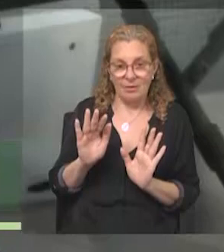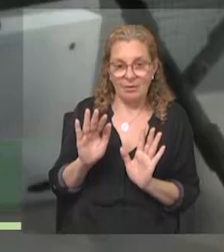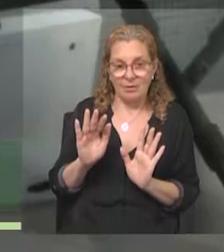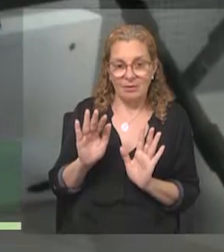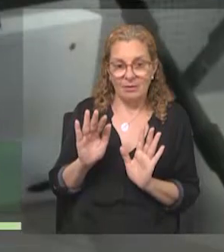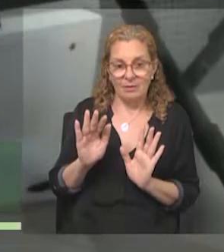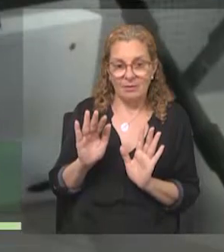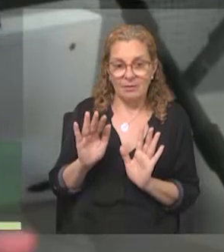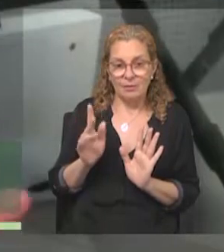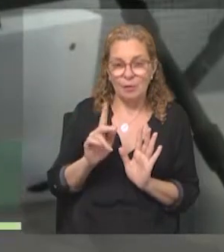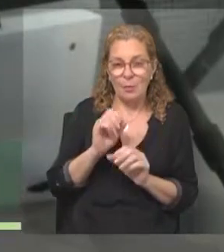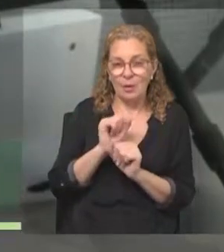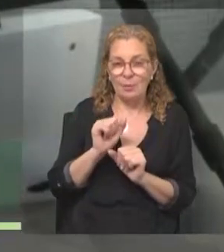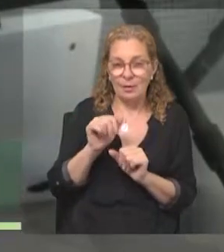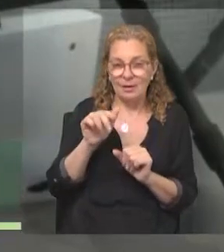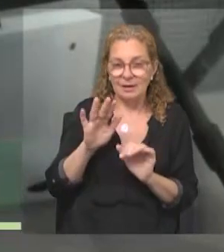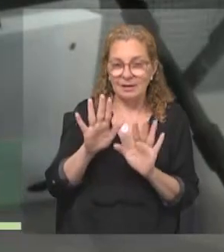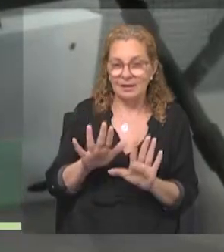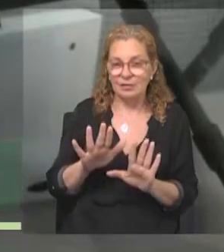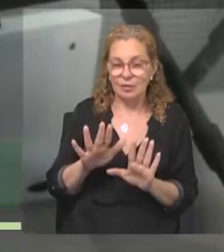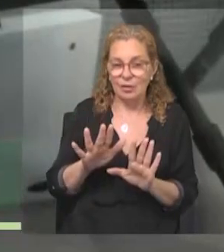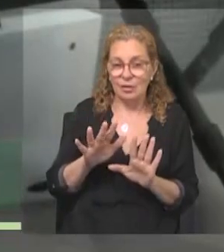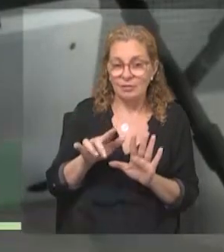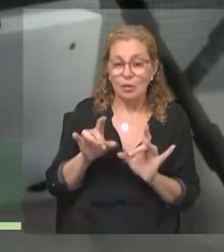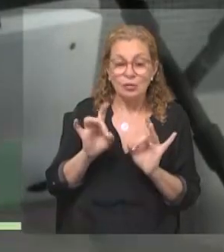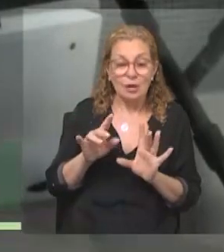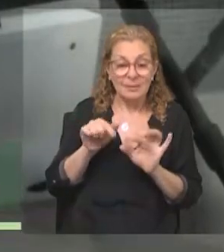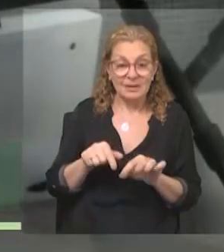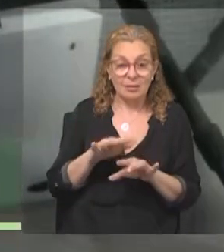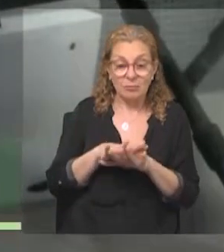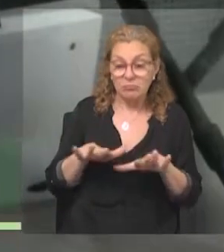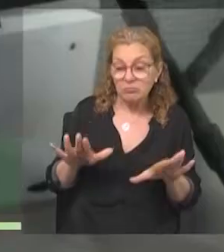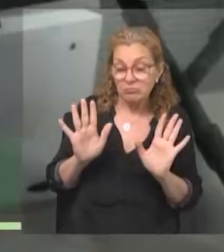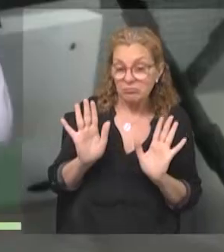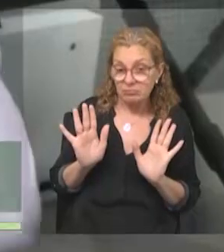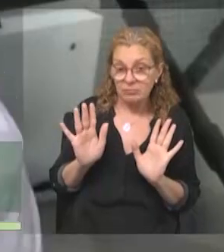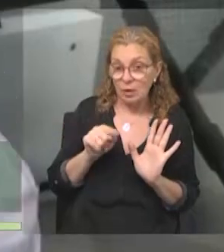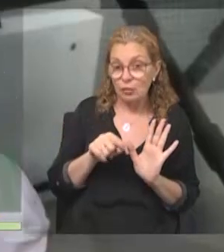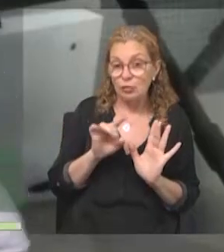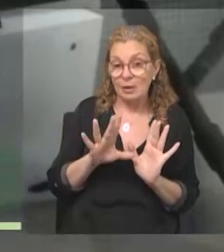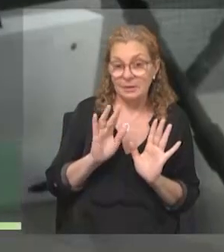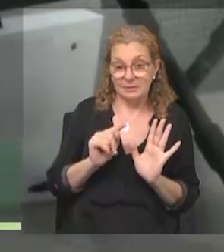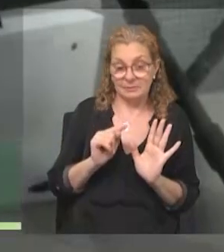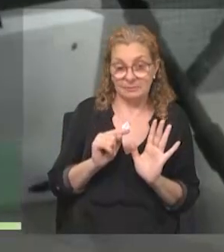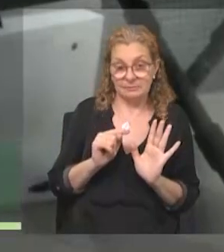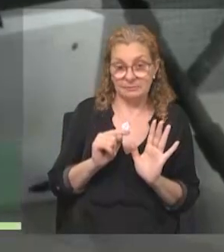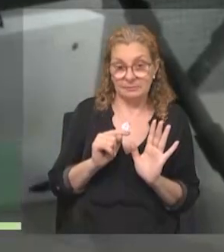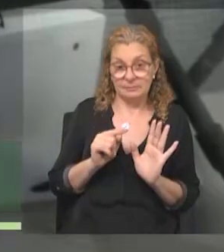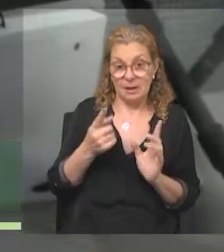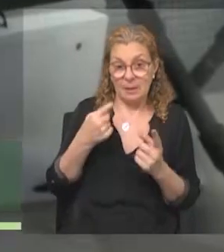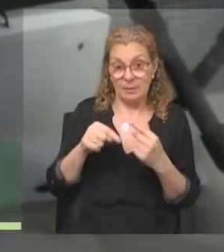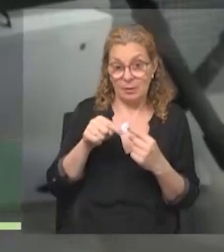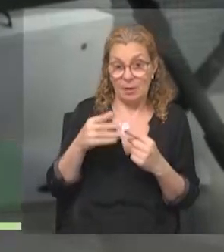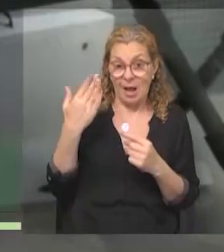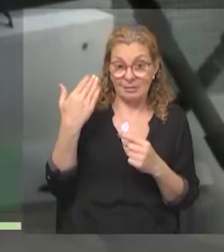e no nos podemos quedar en en la banalidad de que sea solo eso en la superficialidad que sea solo eso pero lo que